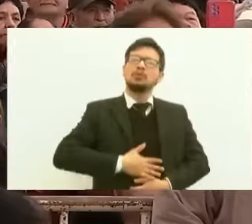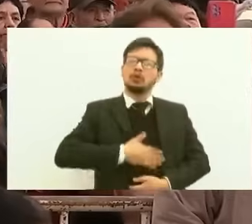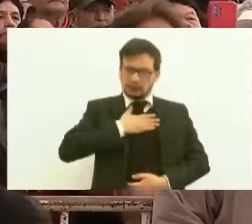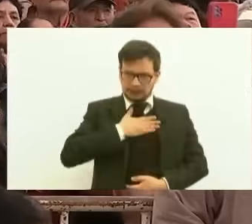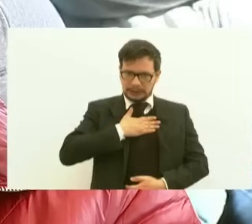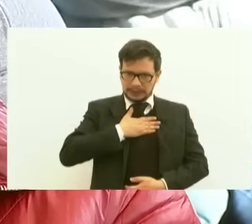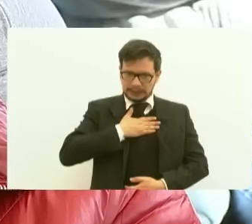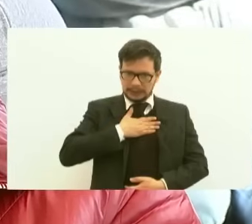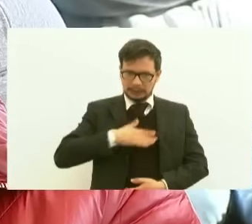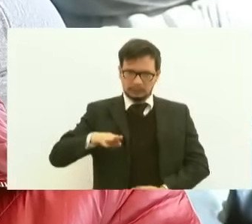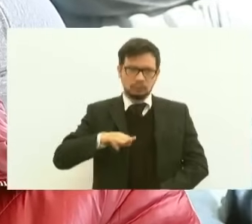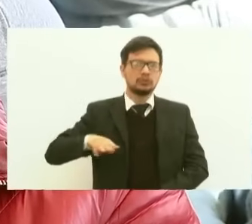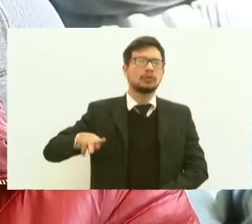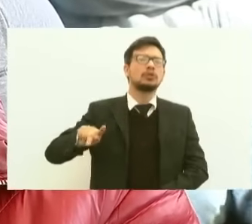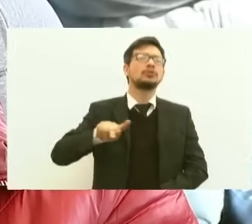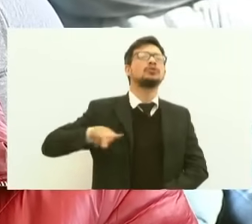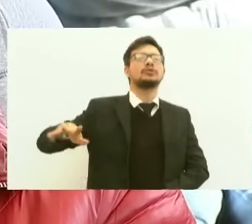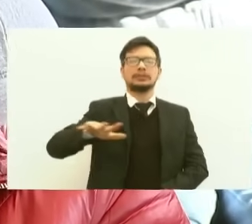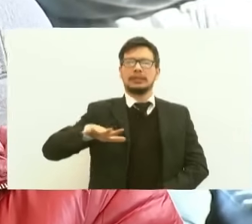Aquí en Durango